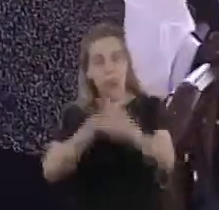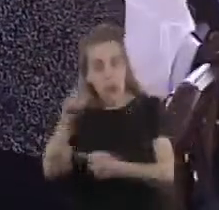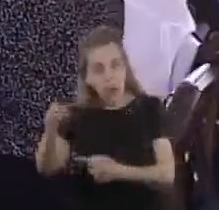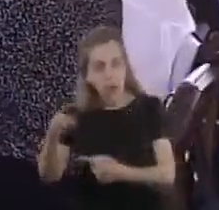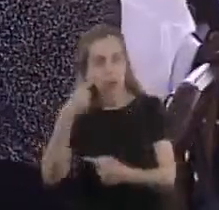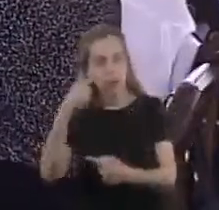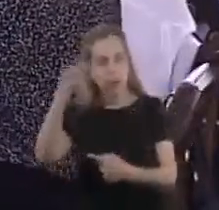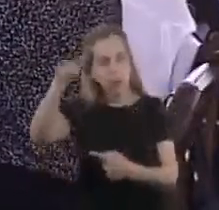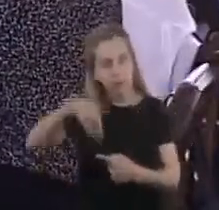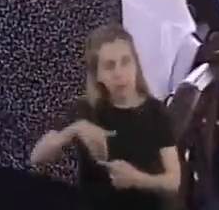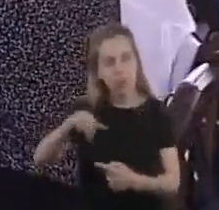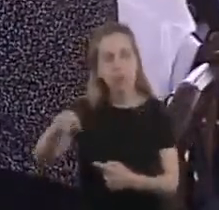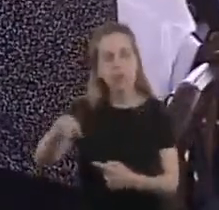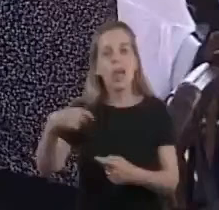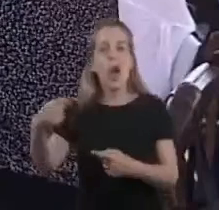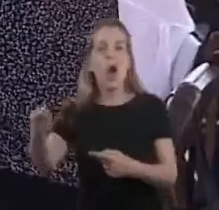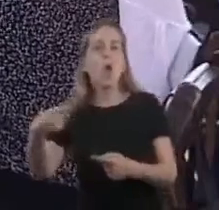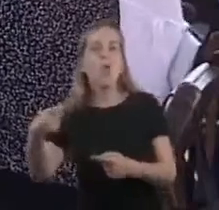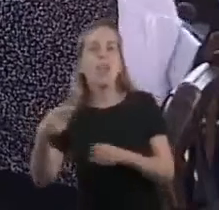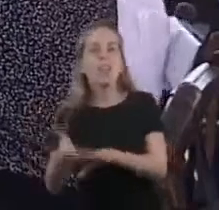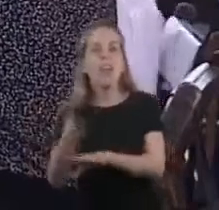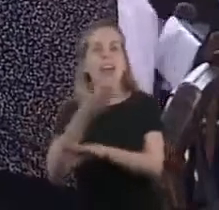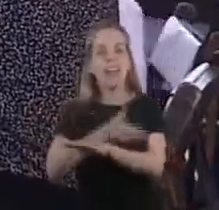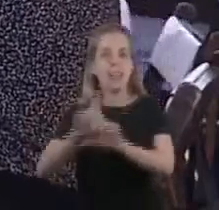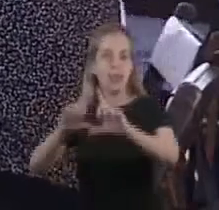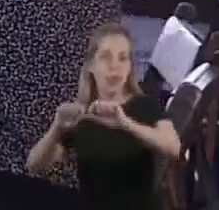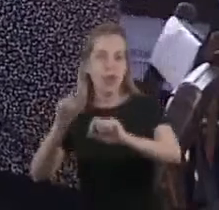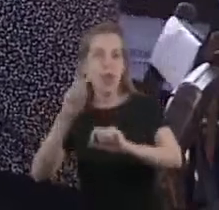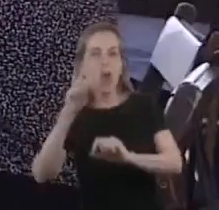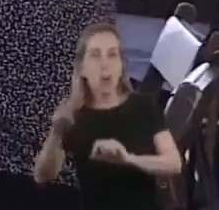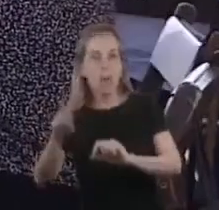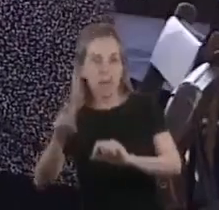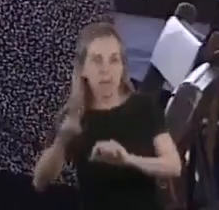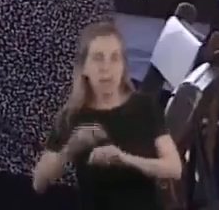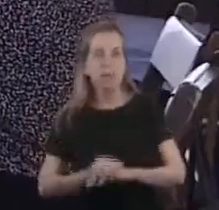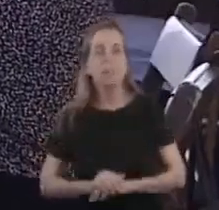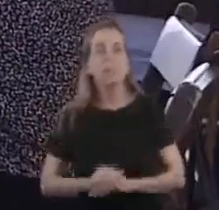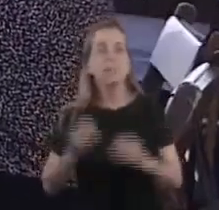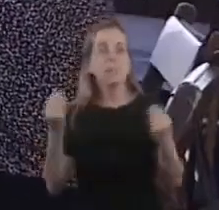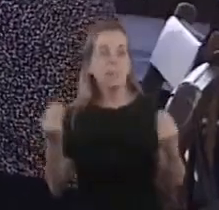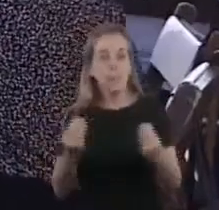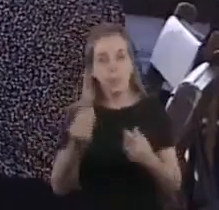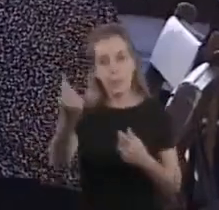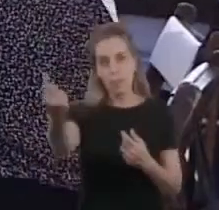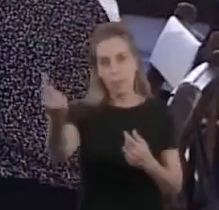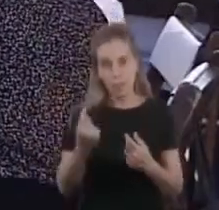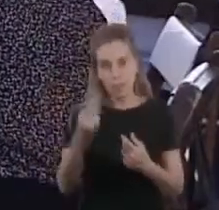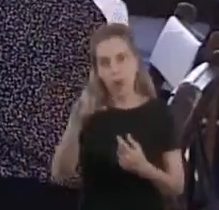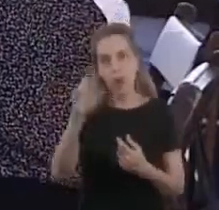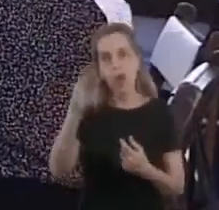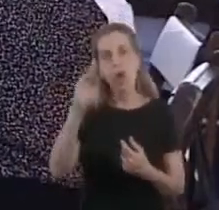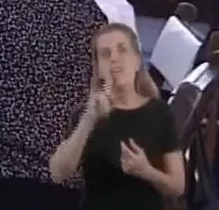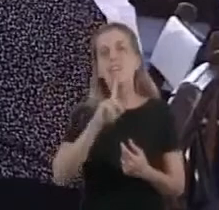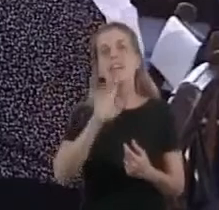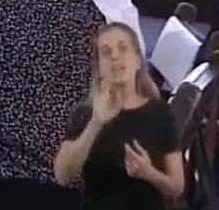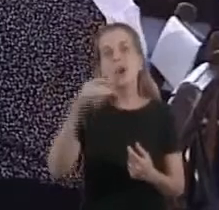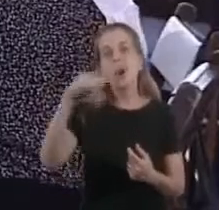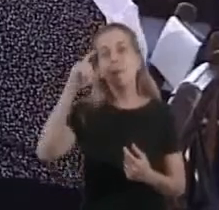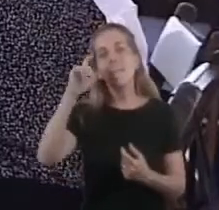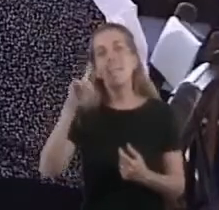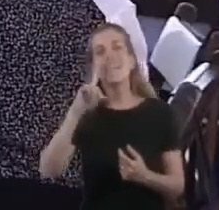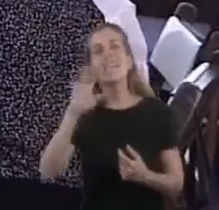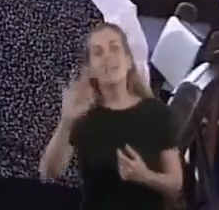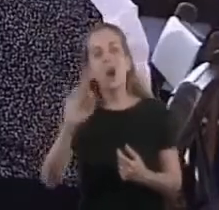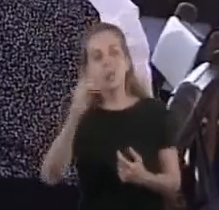entregará la jubilación anticipada número 2000 a Roberto Médico. Invitamos a